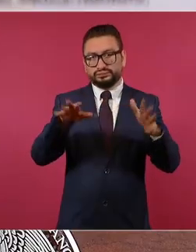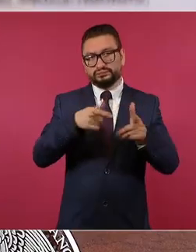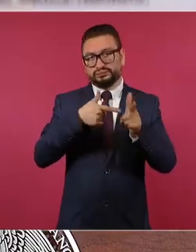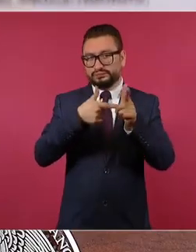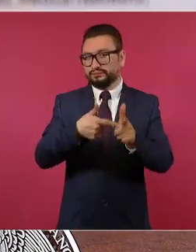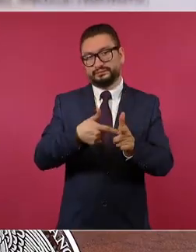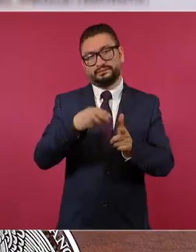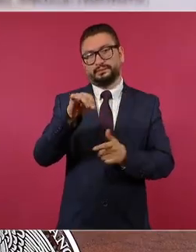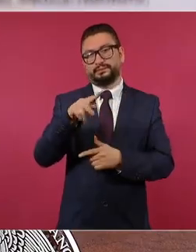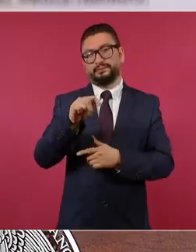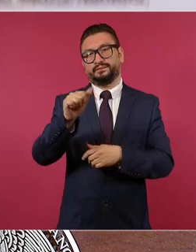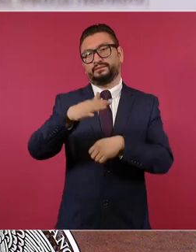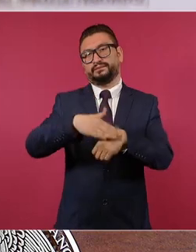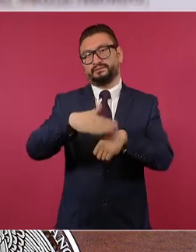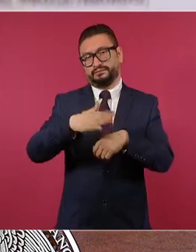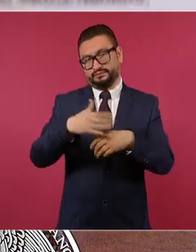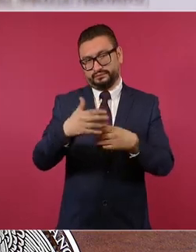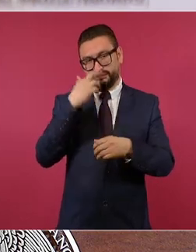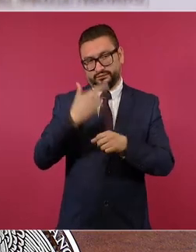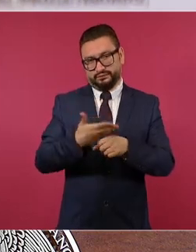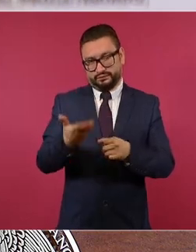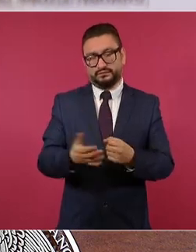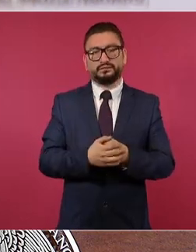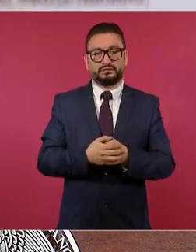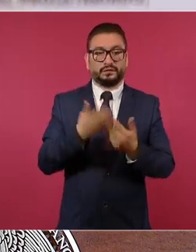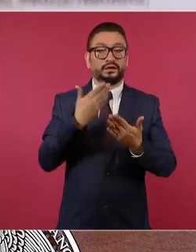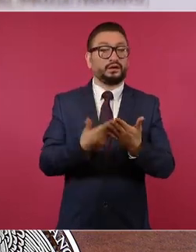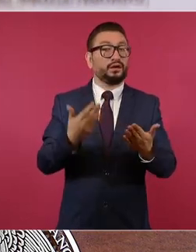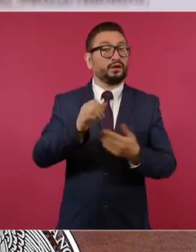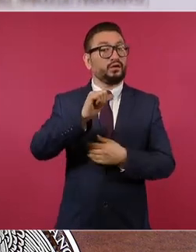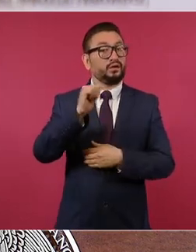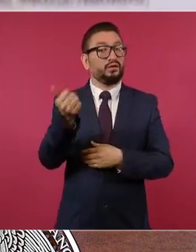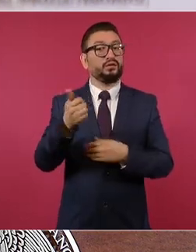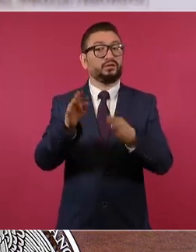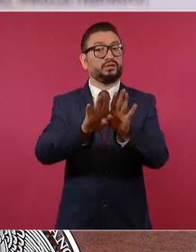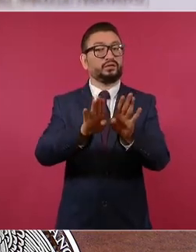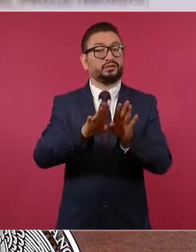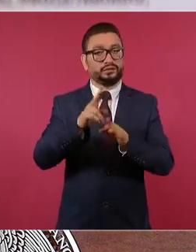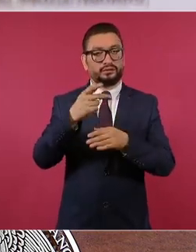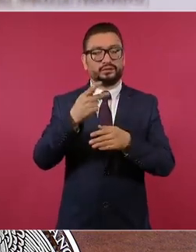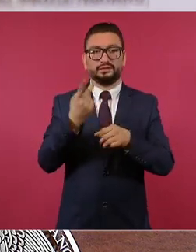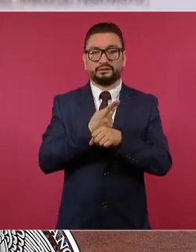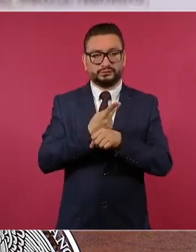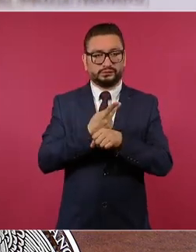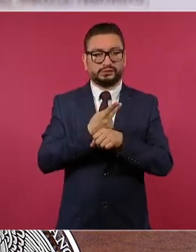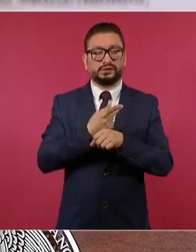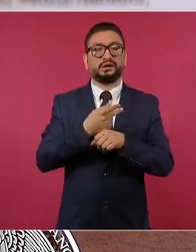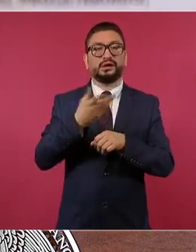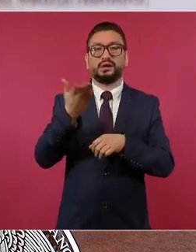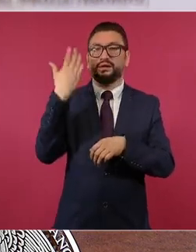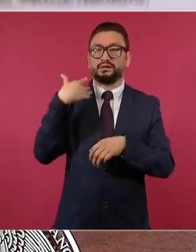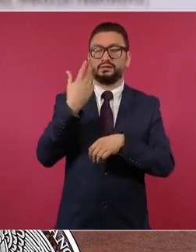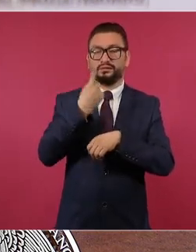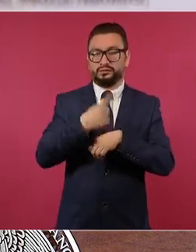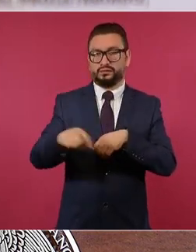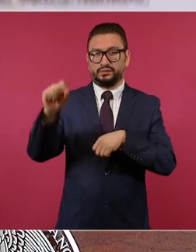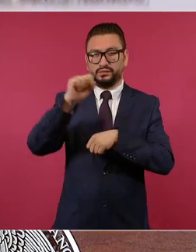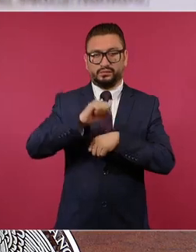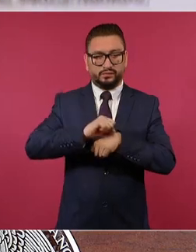Vamos con la siguiente, porque este es un caso de un NAO sincronizado que ocurrió la semana